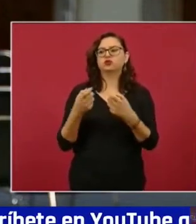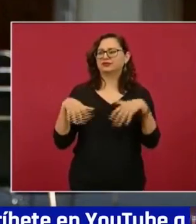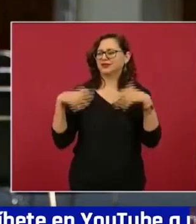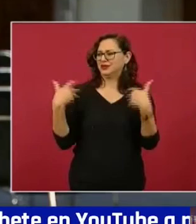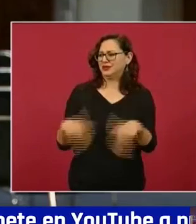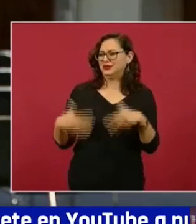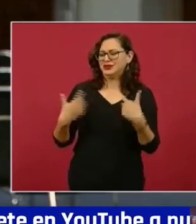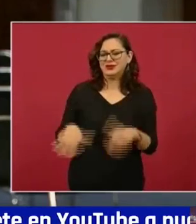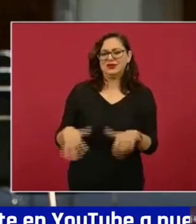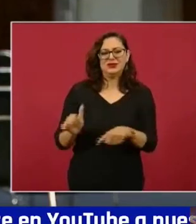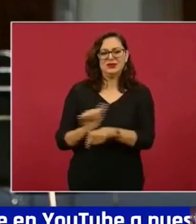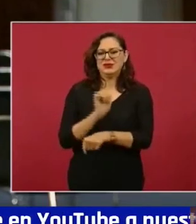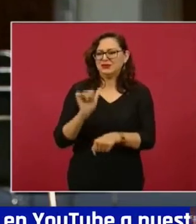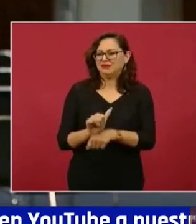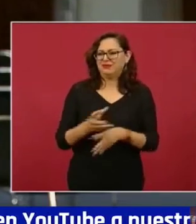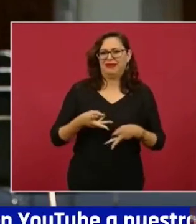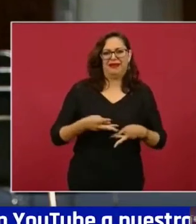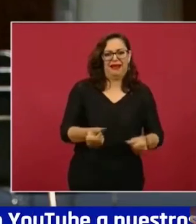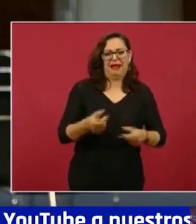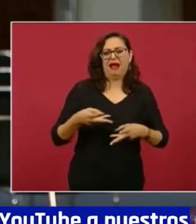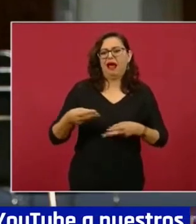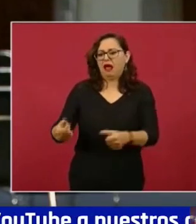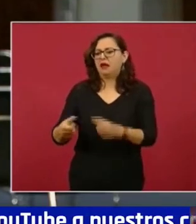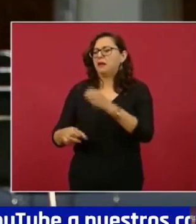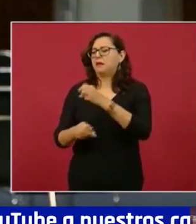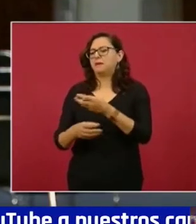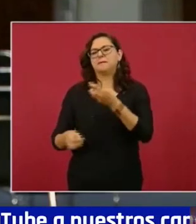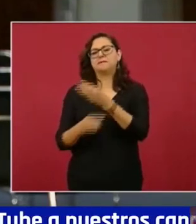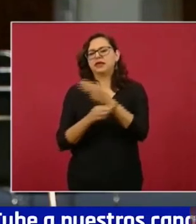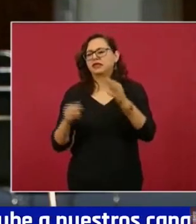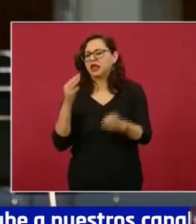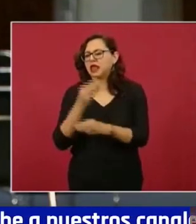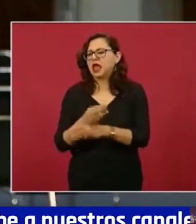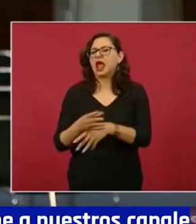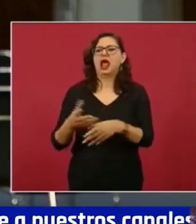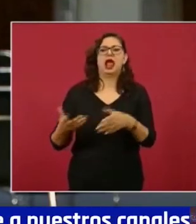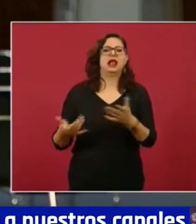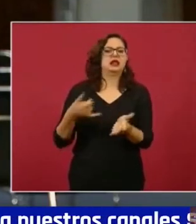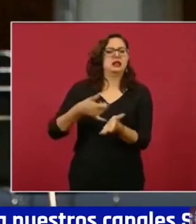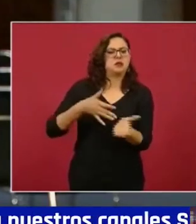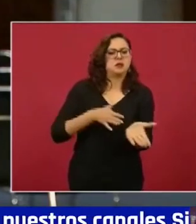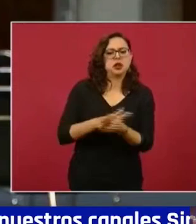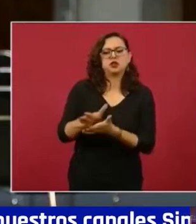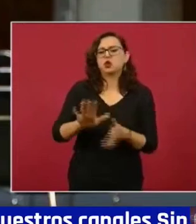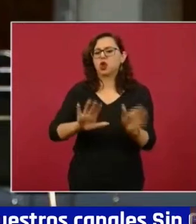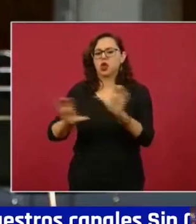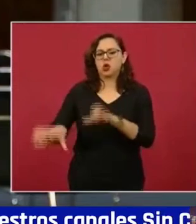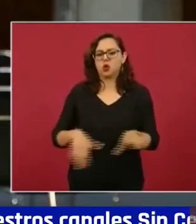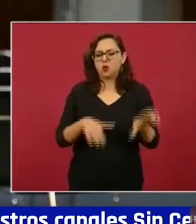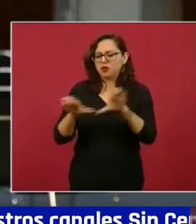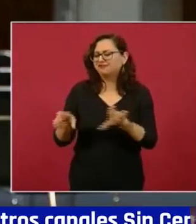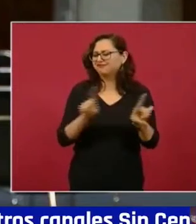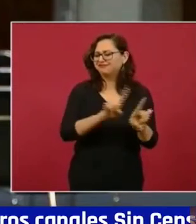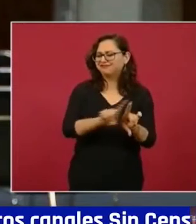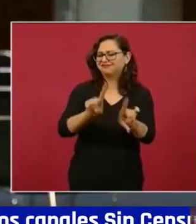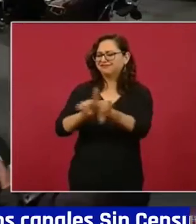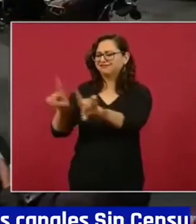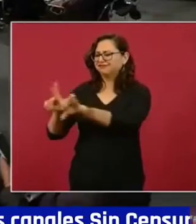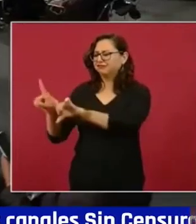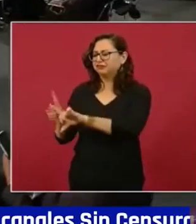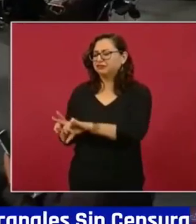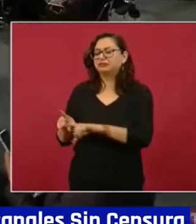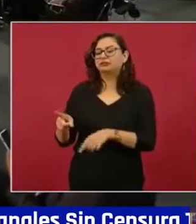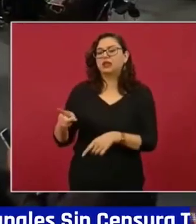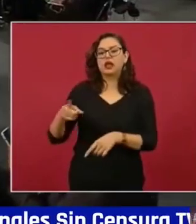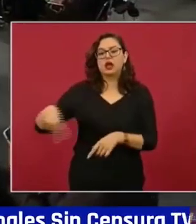dinero se gastó, pero hay otras cosas, mobiliario, impresoras, computadoras, en fin, en vez de